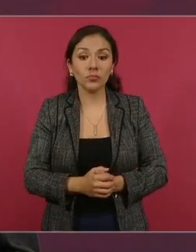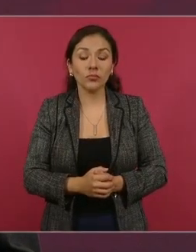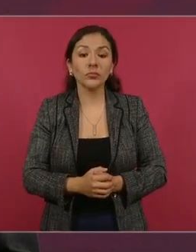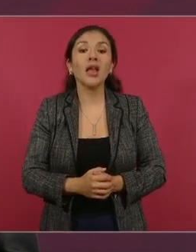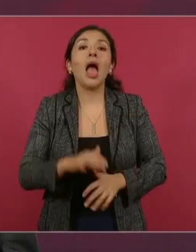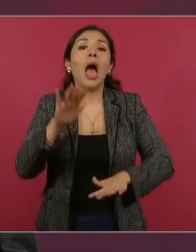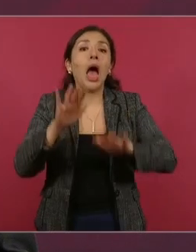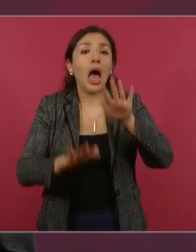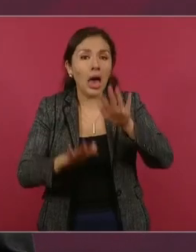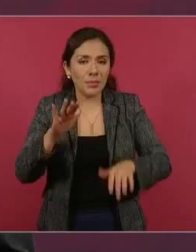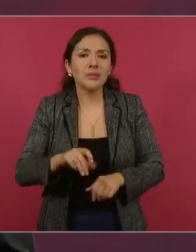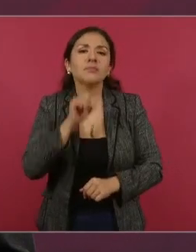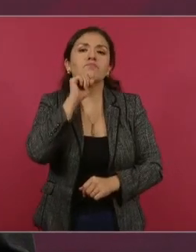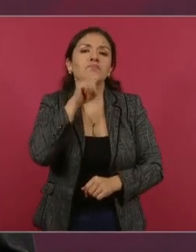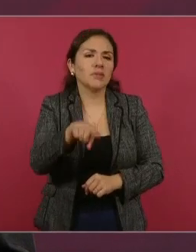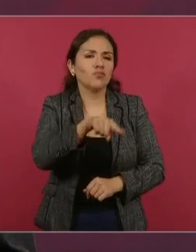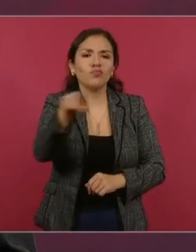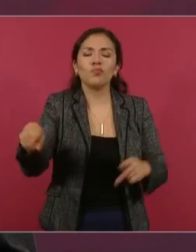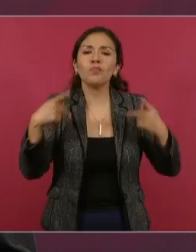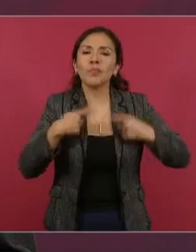con desinformación